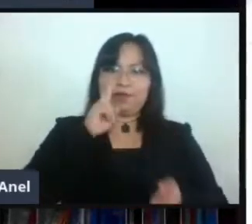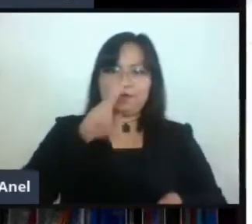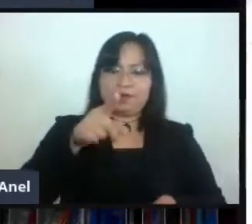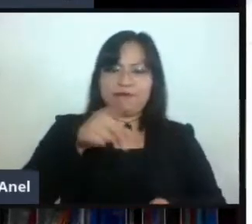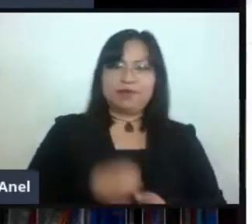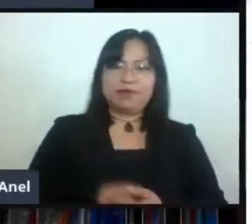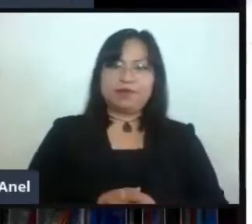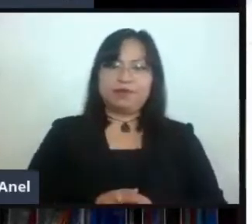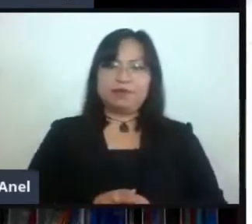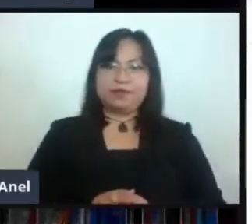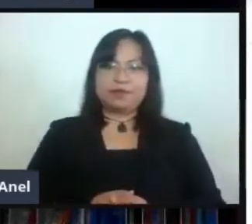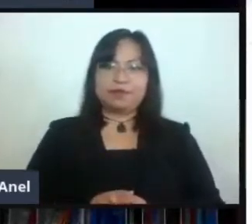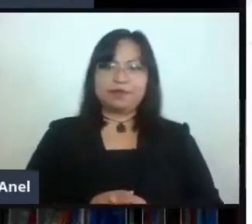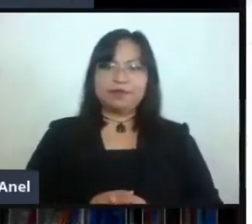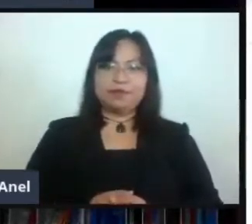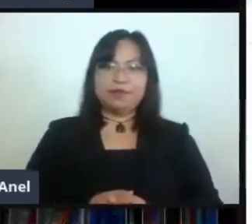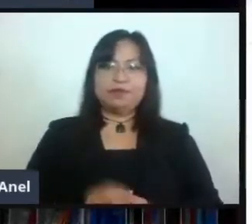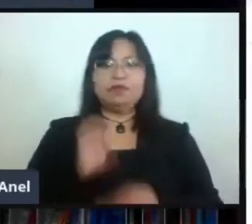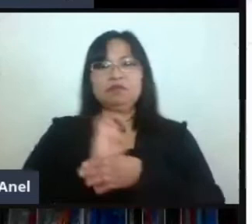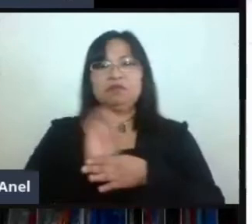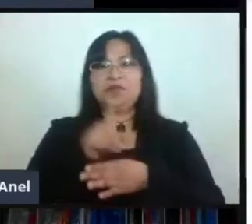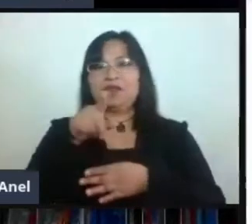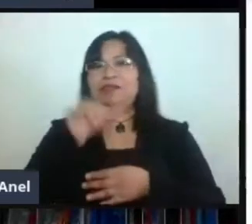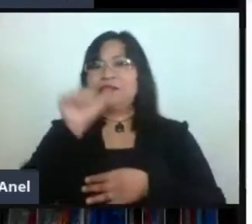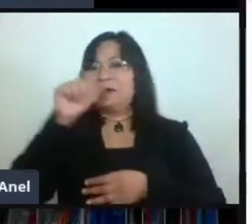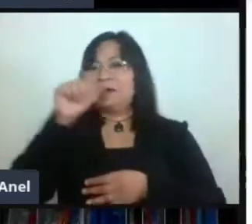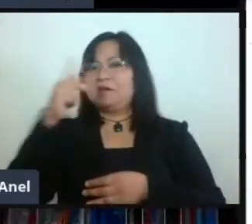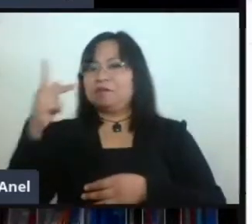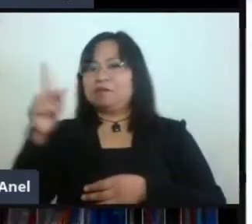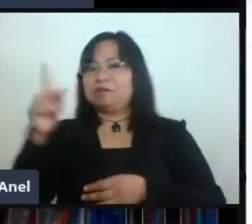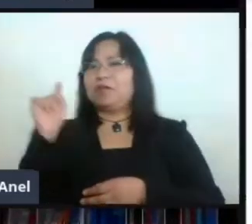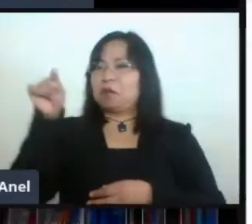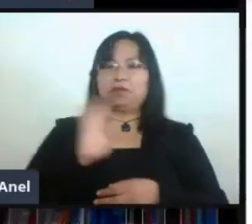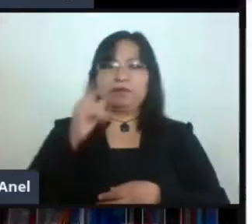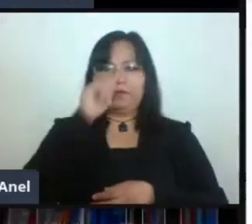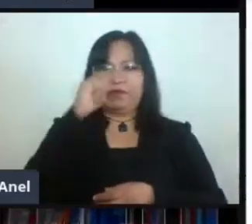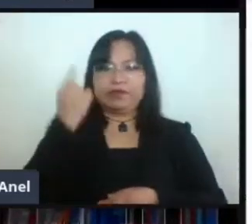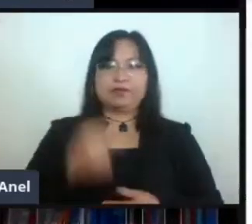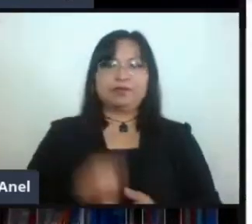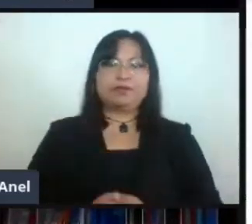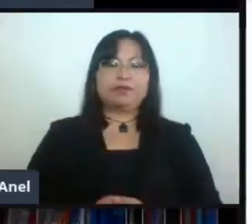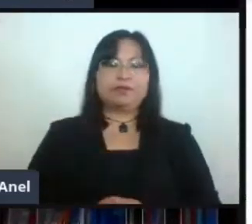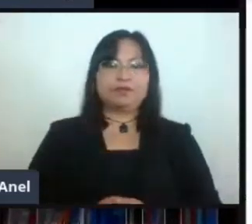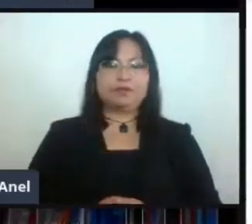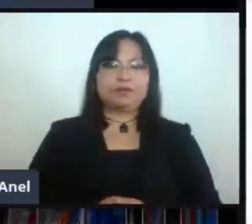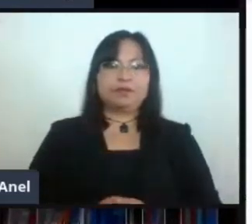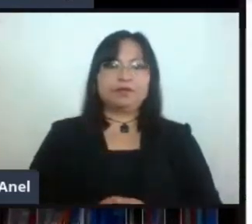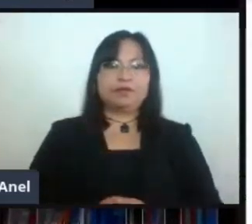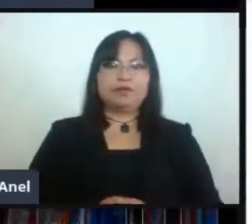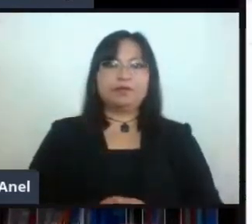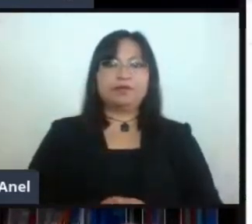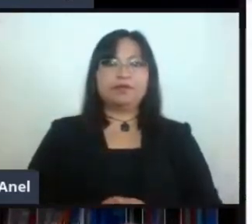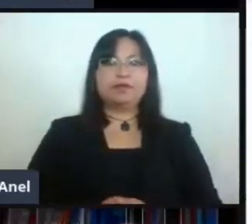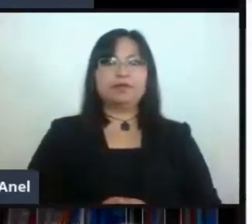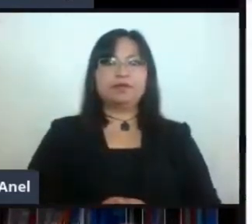Y entonces también por aquí puedo ingresar o, como mencionábamos hace rato,